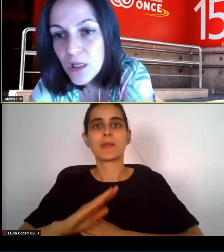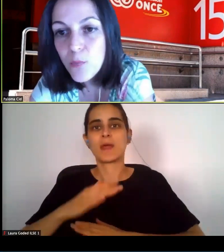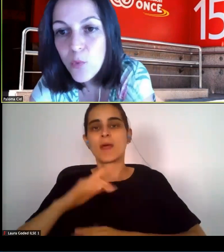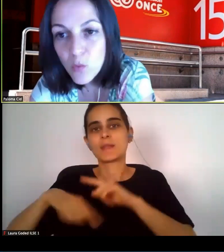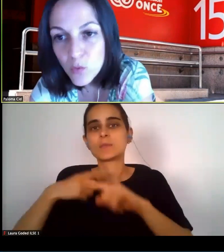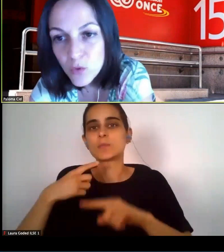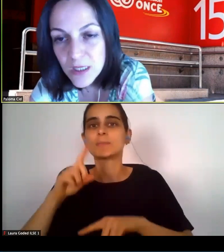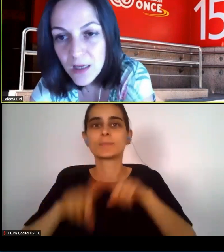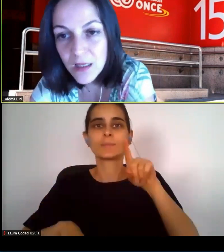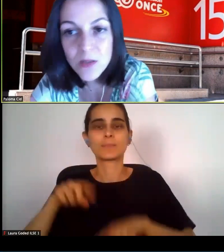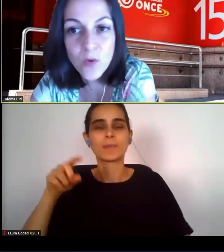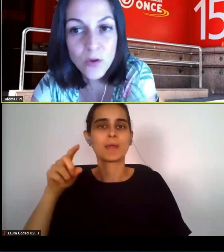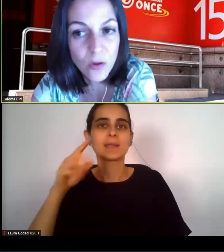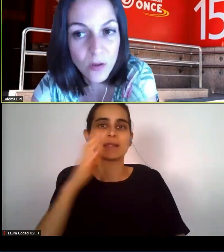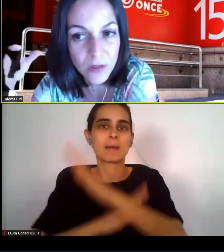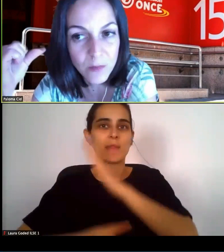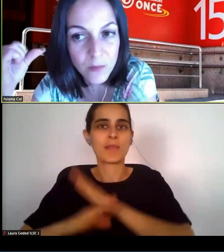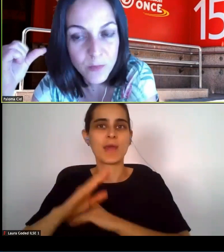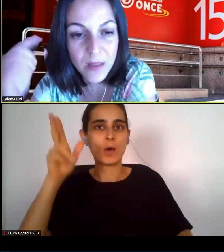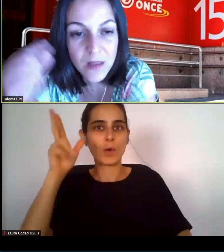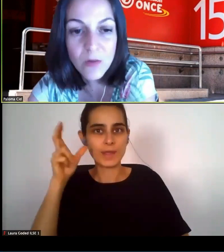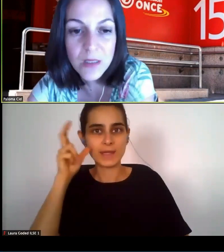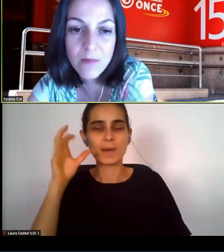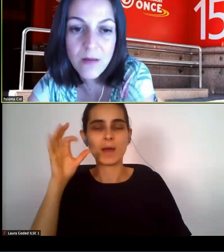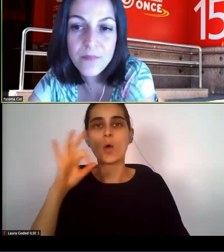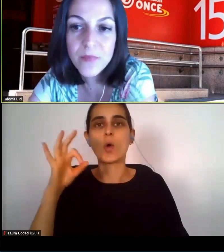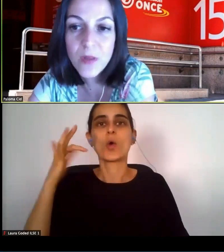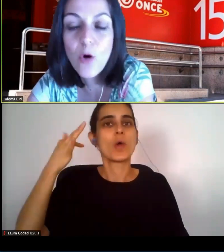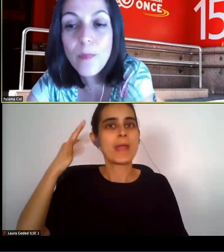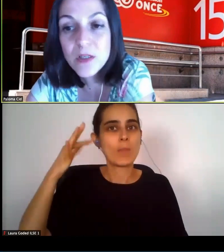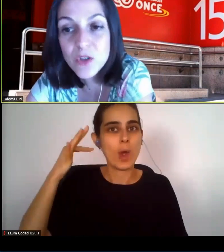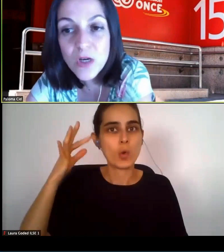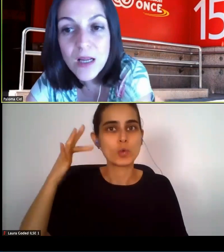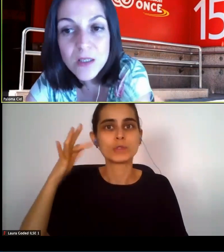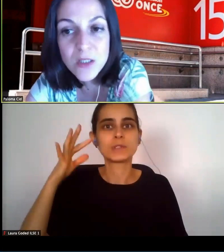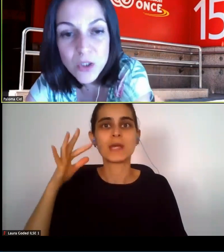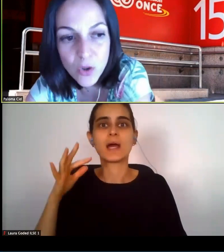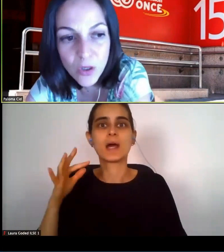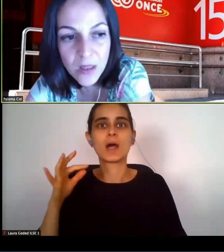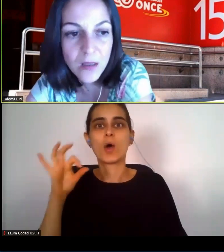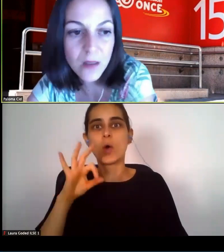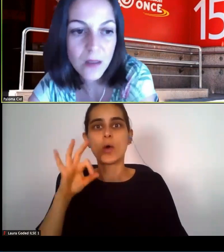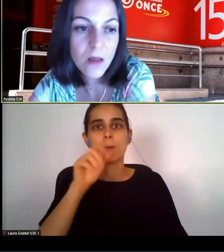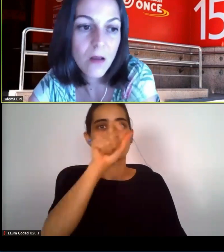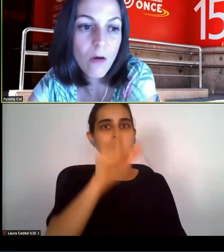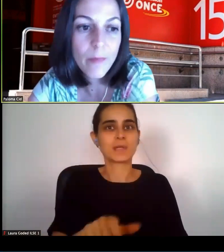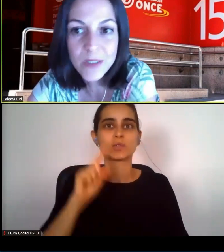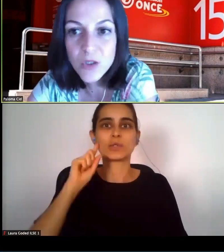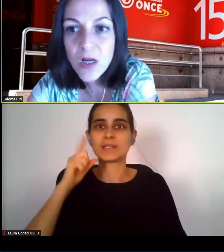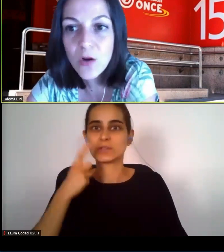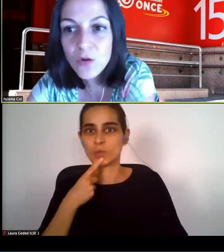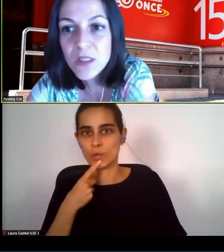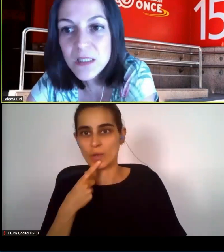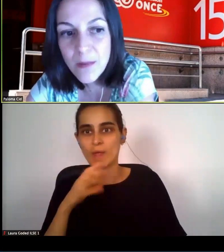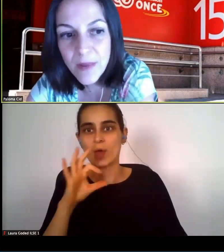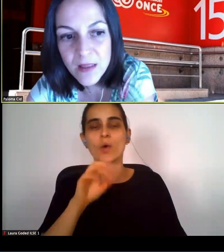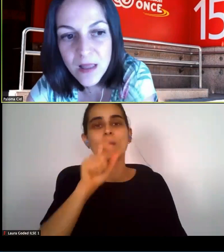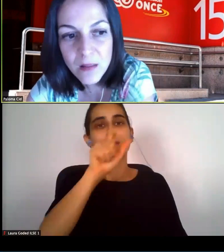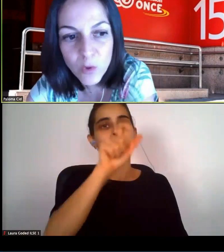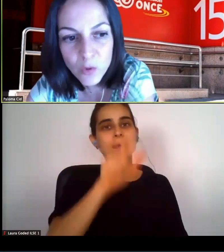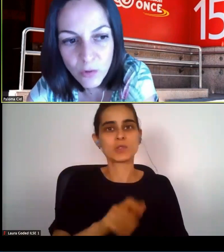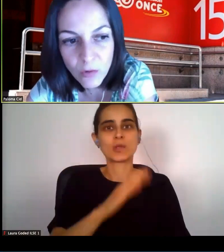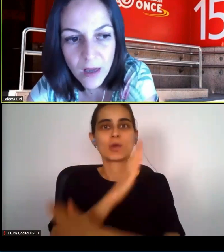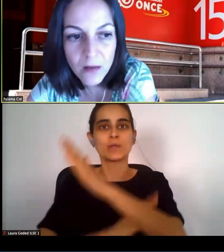con hipoacusia, que es cuando tenemos pérdida auditiva, o persona sorda, o persona con